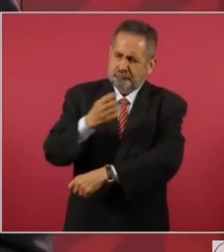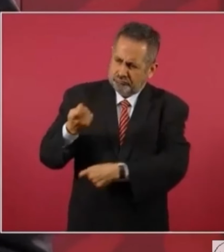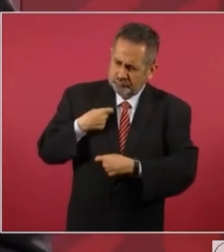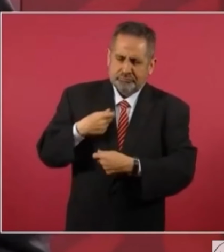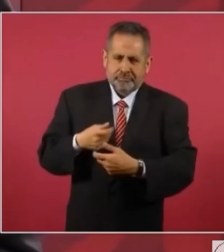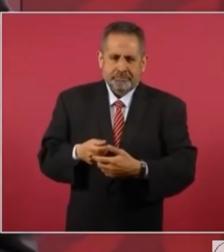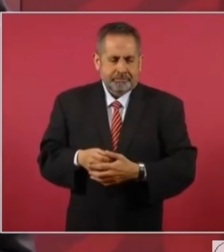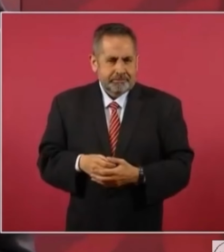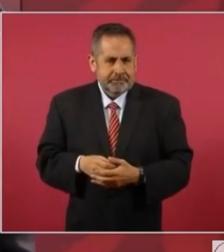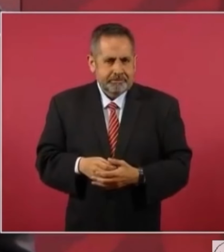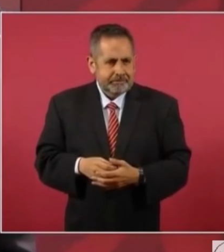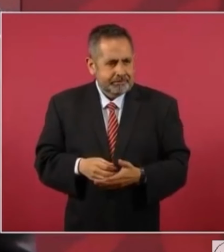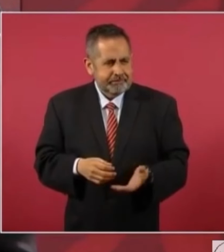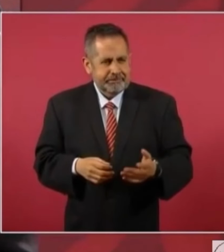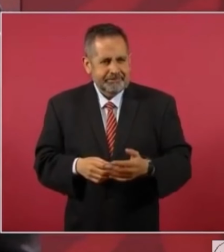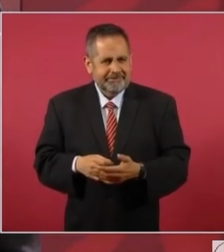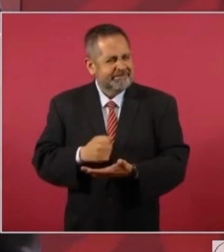Y